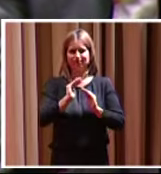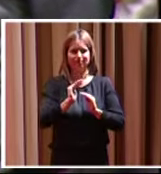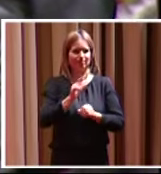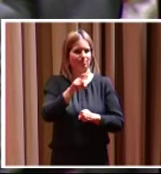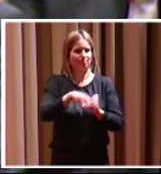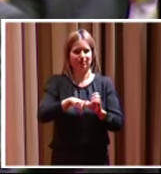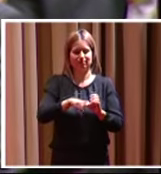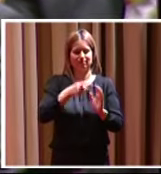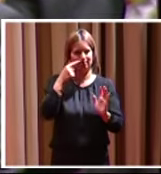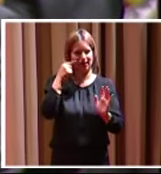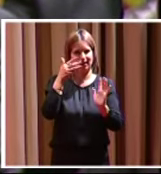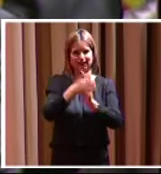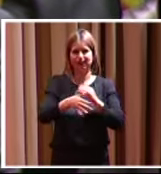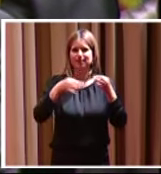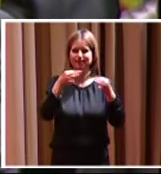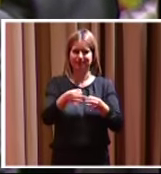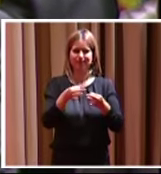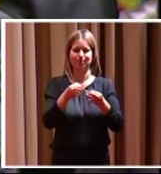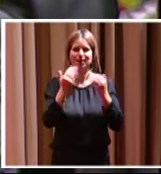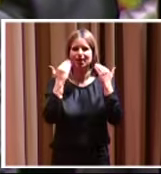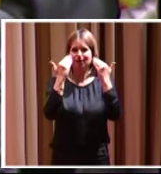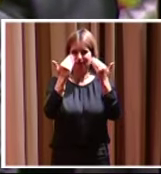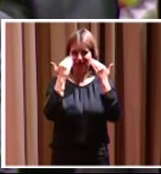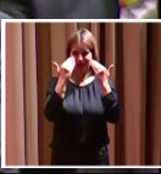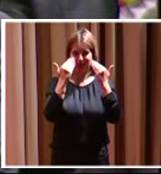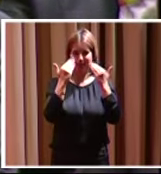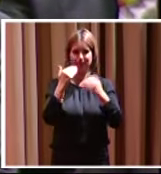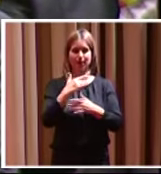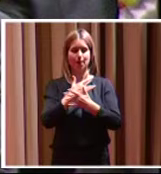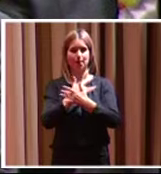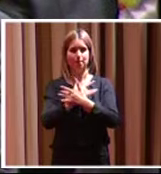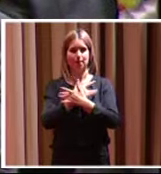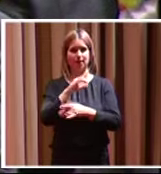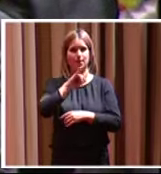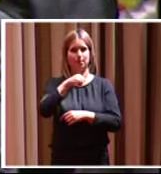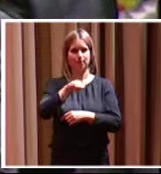partícipe siempre. Felicidades. María Pérez García,